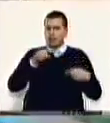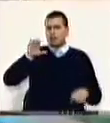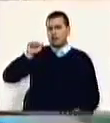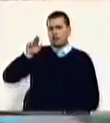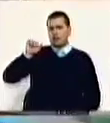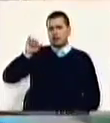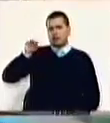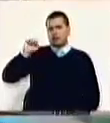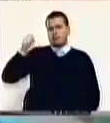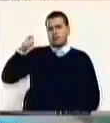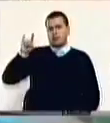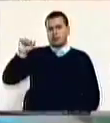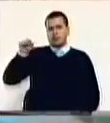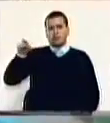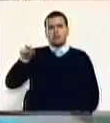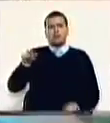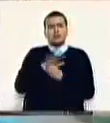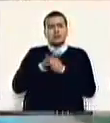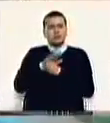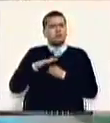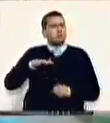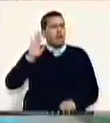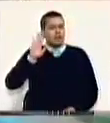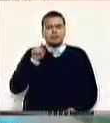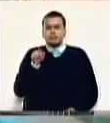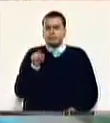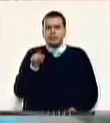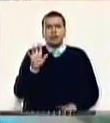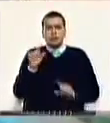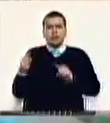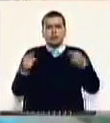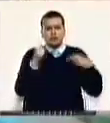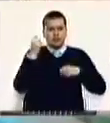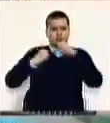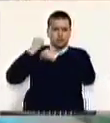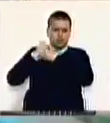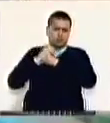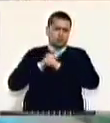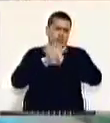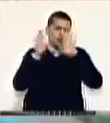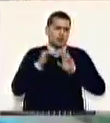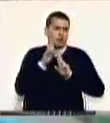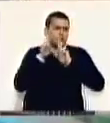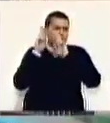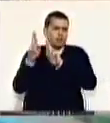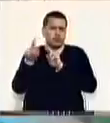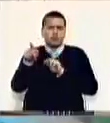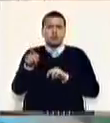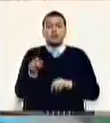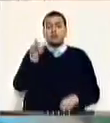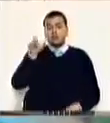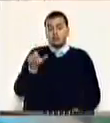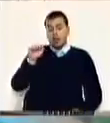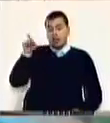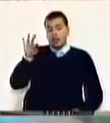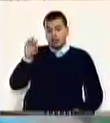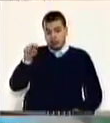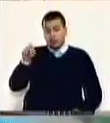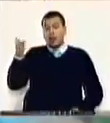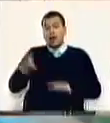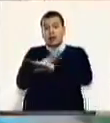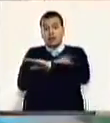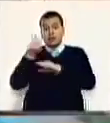quiere, el caso más emblemático y más discutido el año pasado, y debe reconocer el doctor Aston, que estuvo a cargo